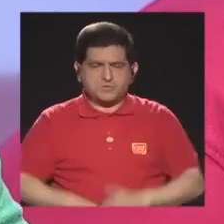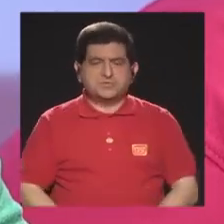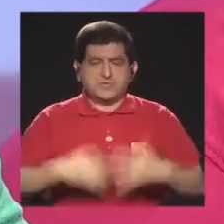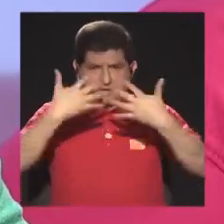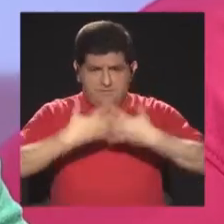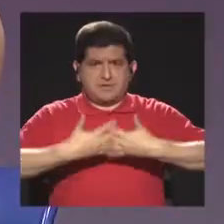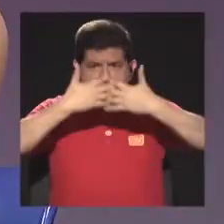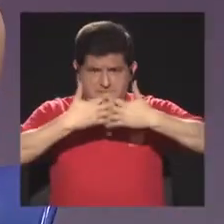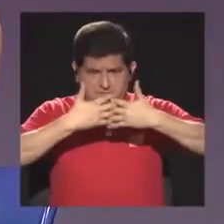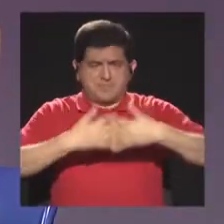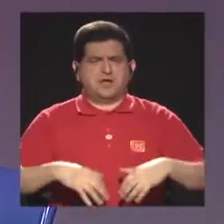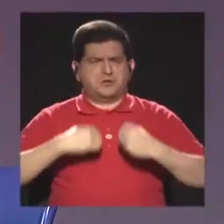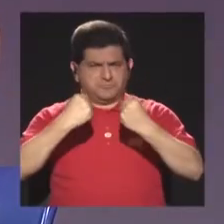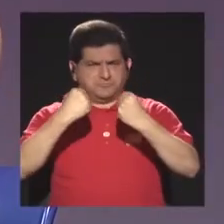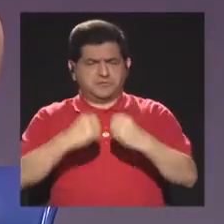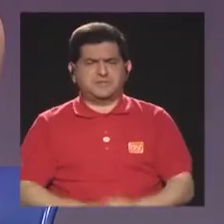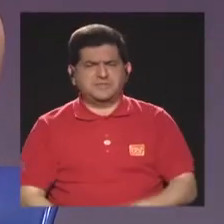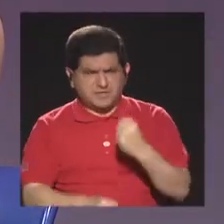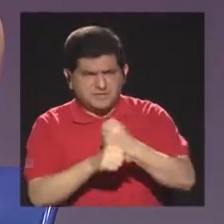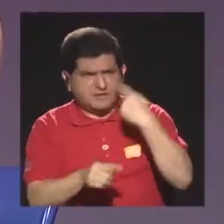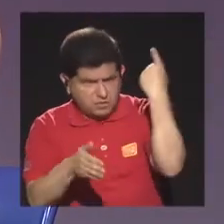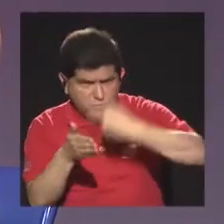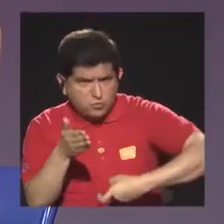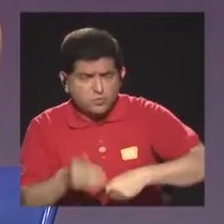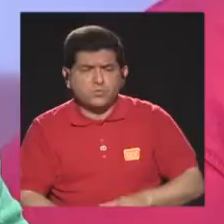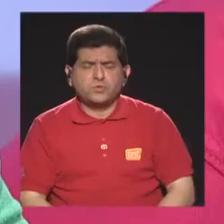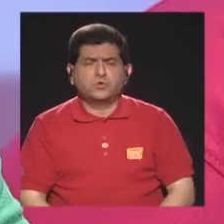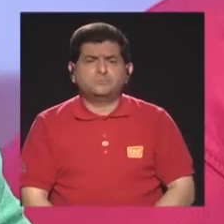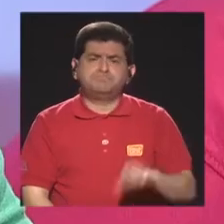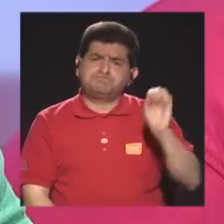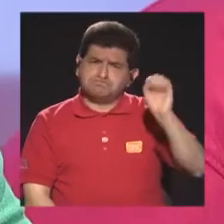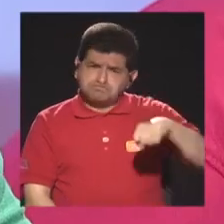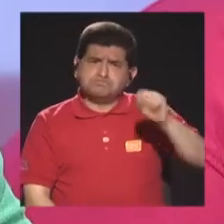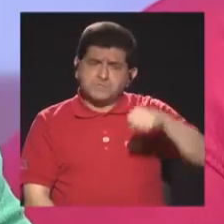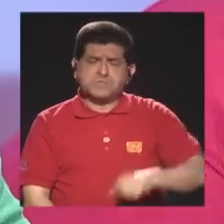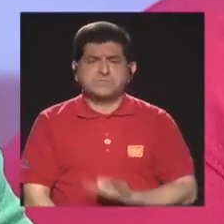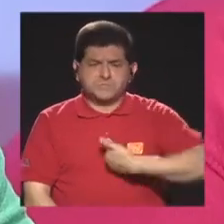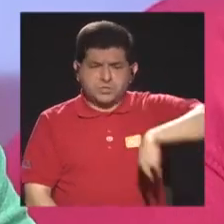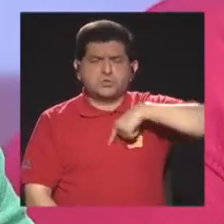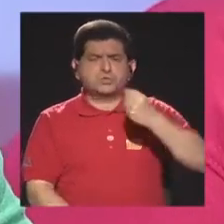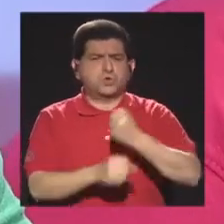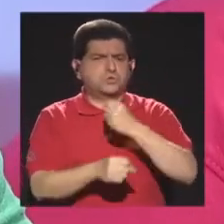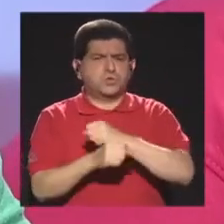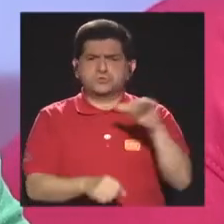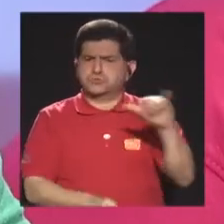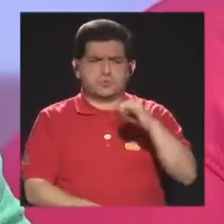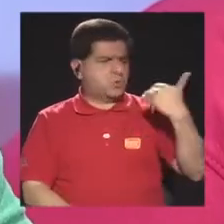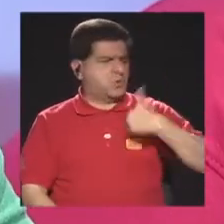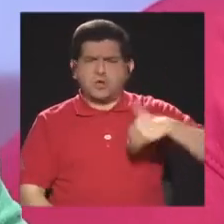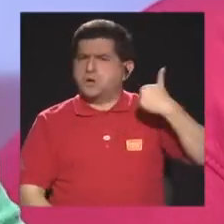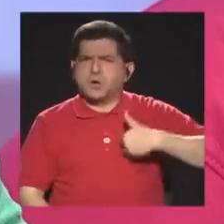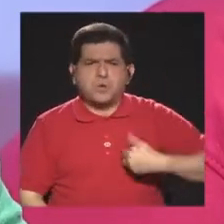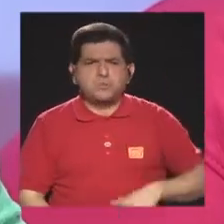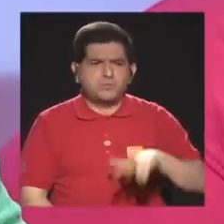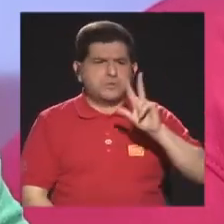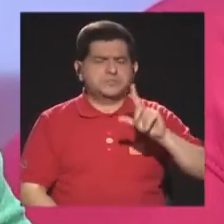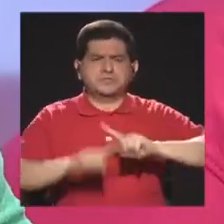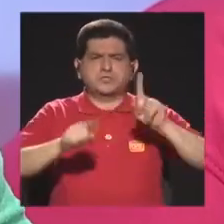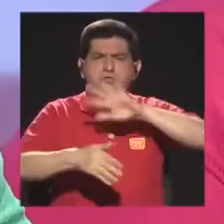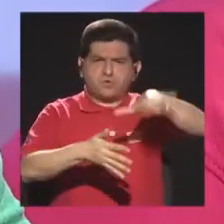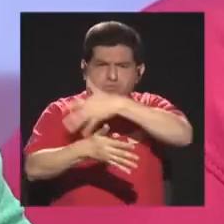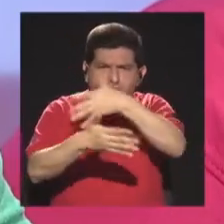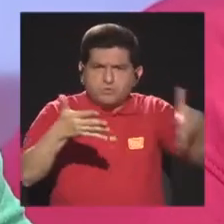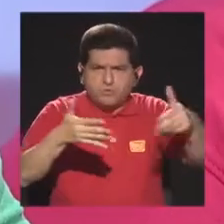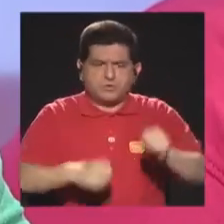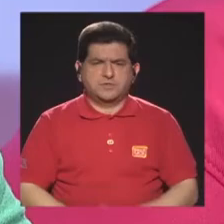trabajo? ¿Qué tipo de trabajo es? Es duro. Bueno, nosotros trabajamos igual que los hombres, son tres turnos,